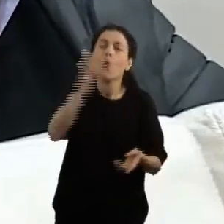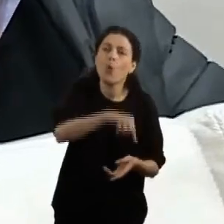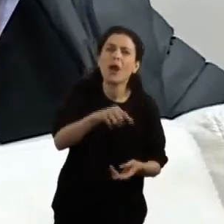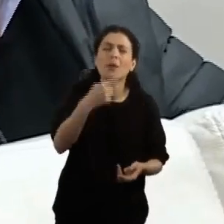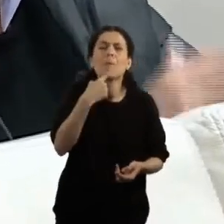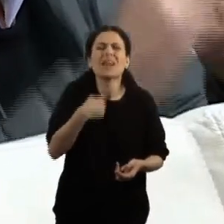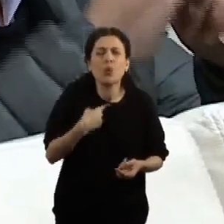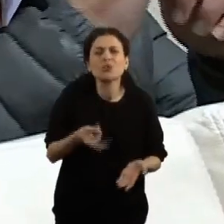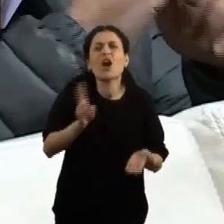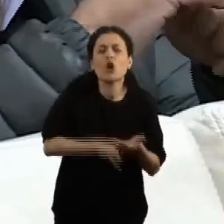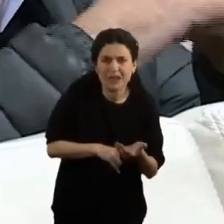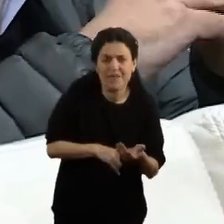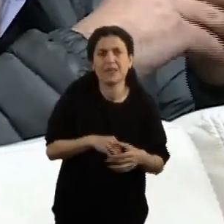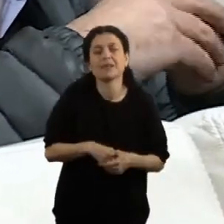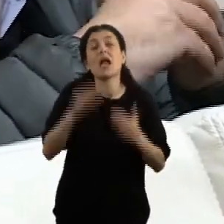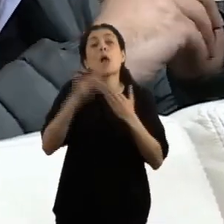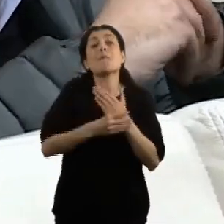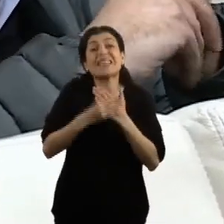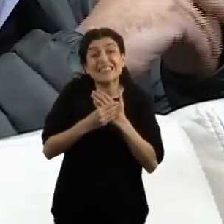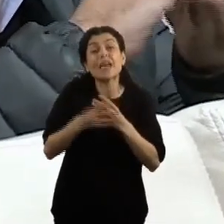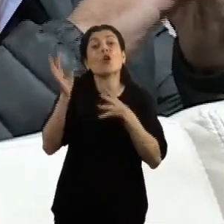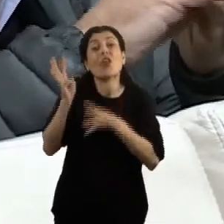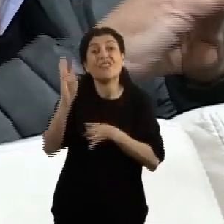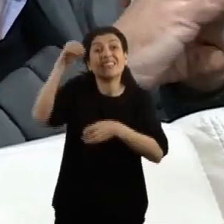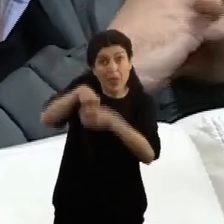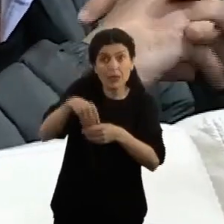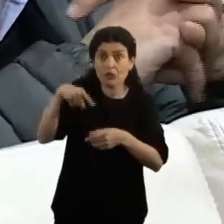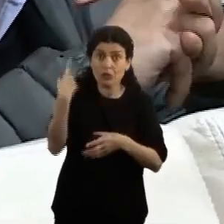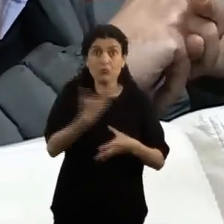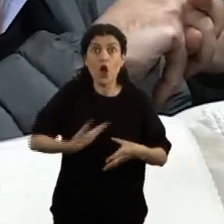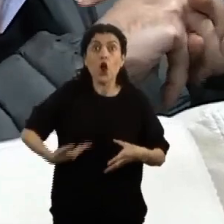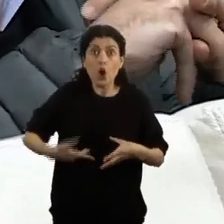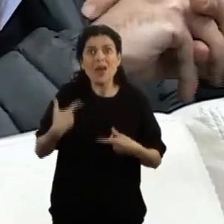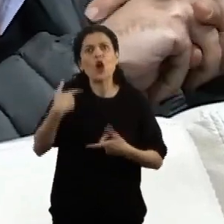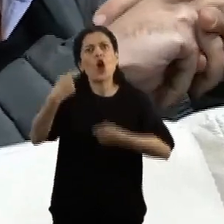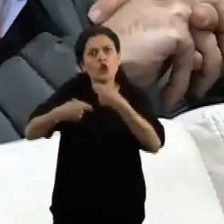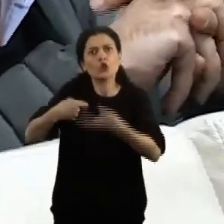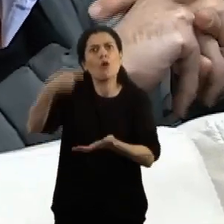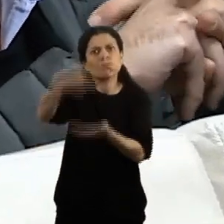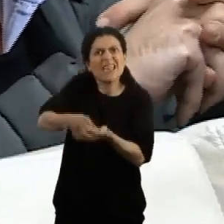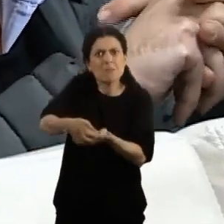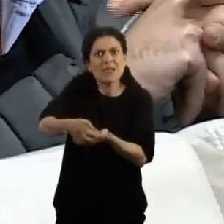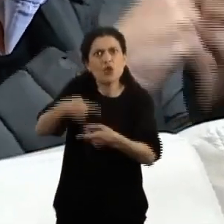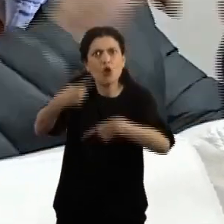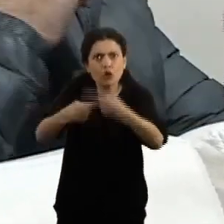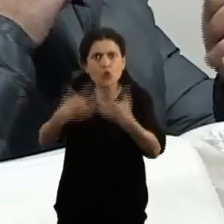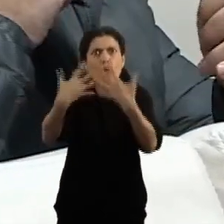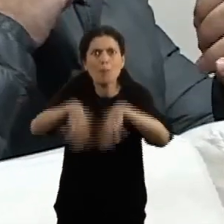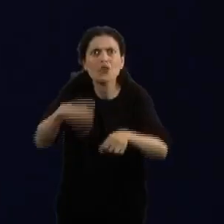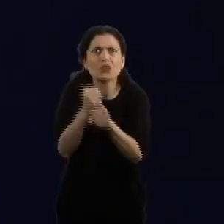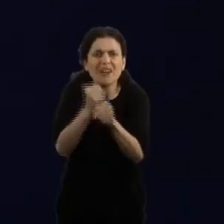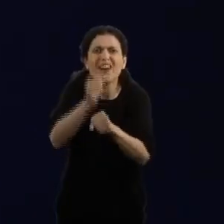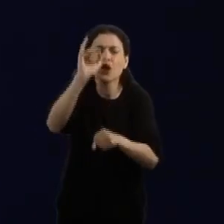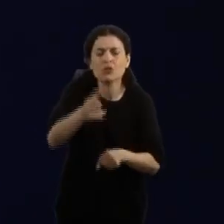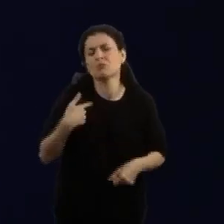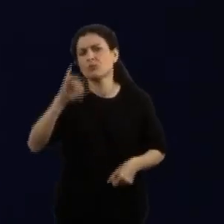El problema es si van a continuar con la inversión en todas las empresas del Estado, ligadas por este caso a la defensa, como cualquier otra cosa. Sí, vamos a